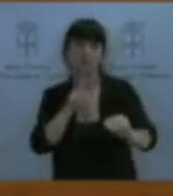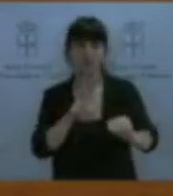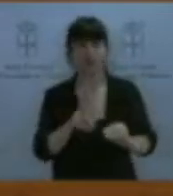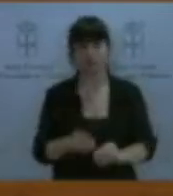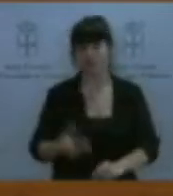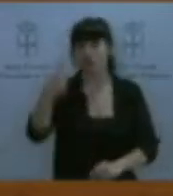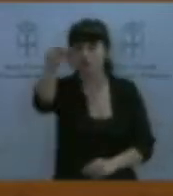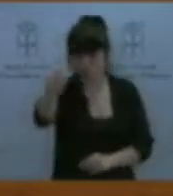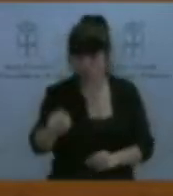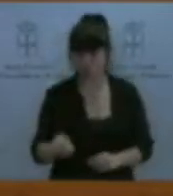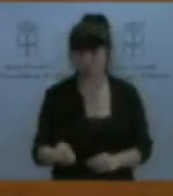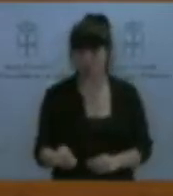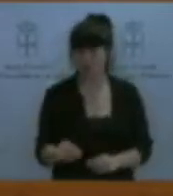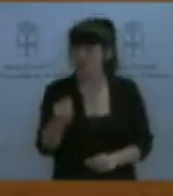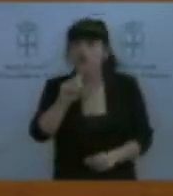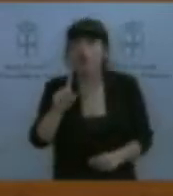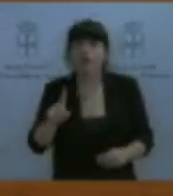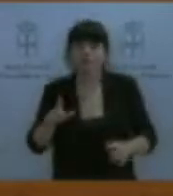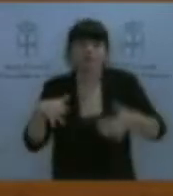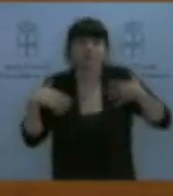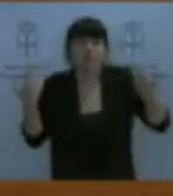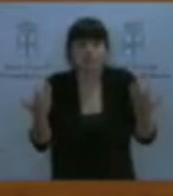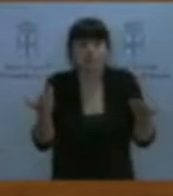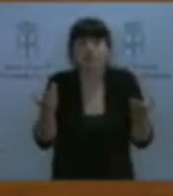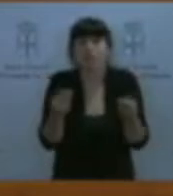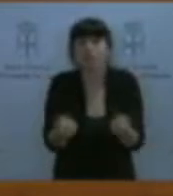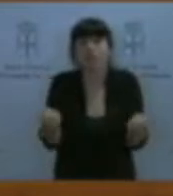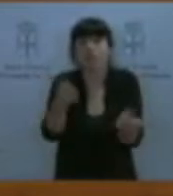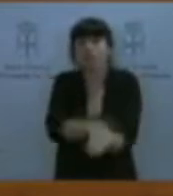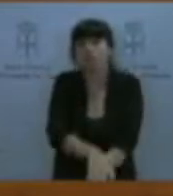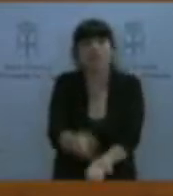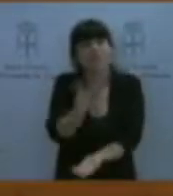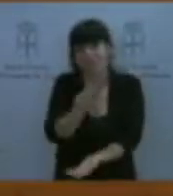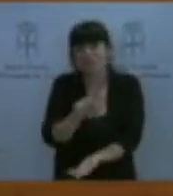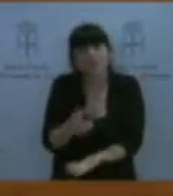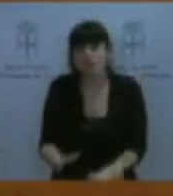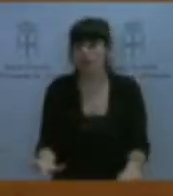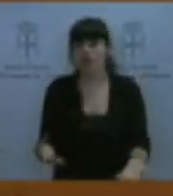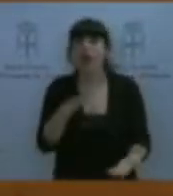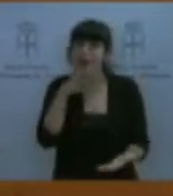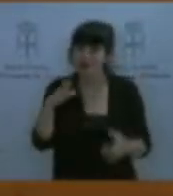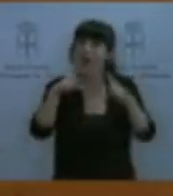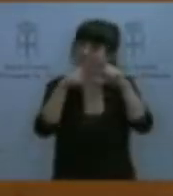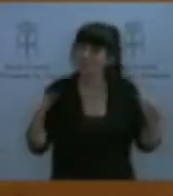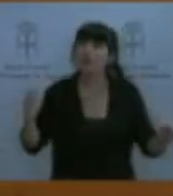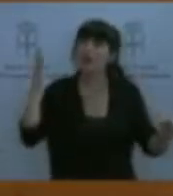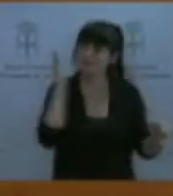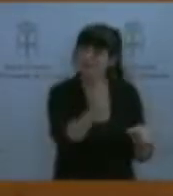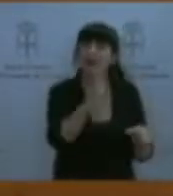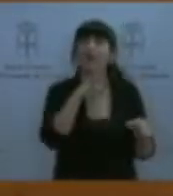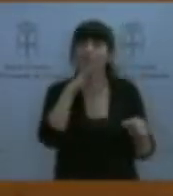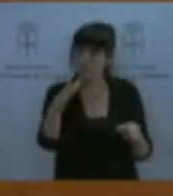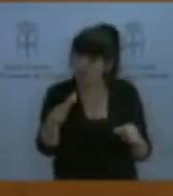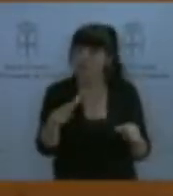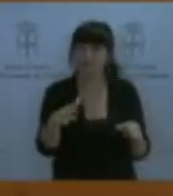patrimonio industrial asturiano yace a nuestros pies rodeado por un círculo de tiza, y donde hay víctimas siempre